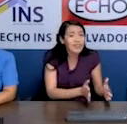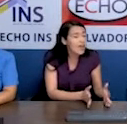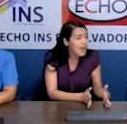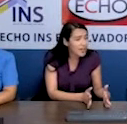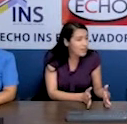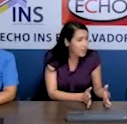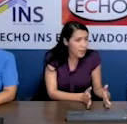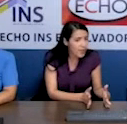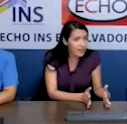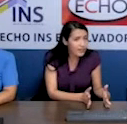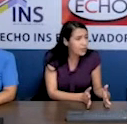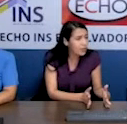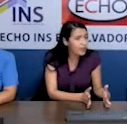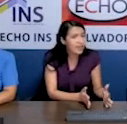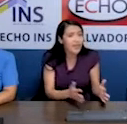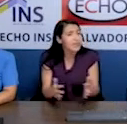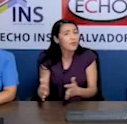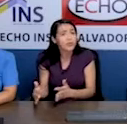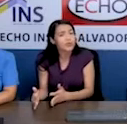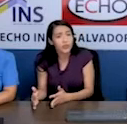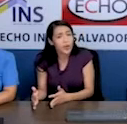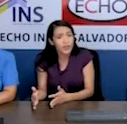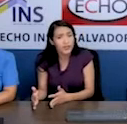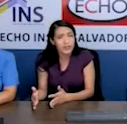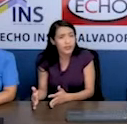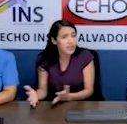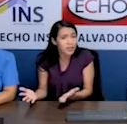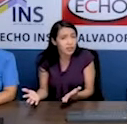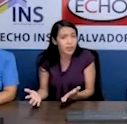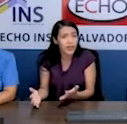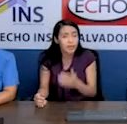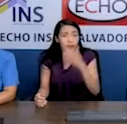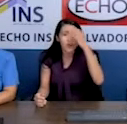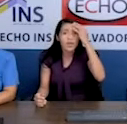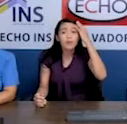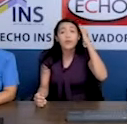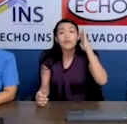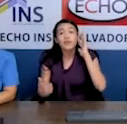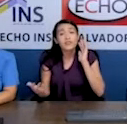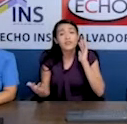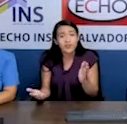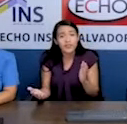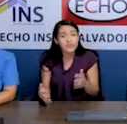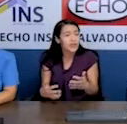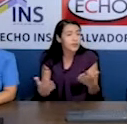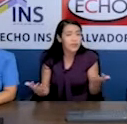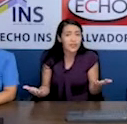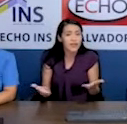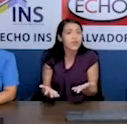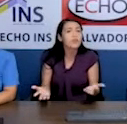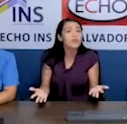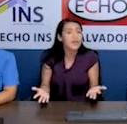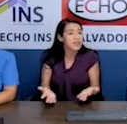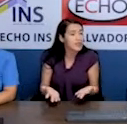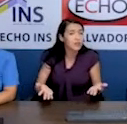estadio 3A de la enfermedad renal crónica y evolucionó a un estadio 5, por ejemplo, por infecciones, que